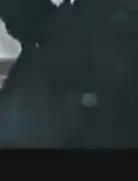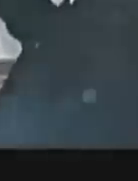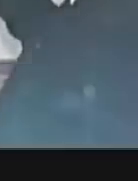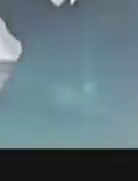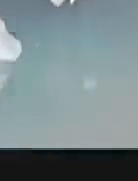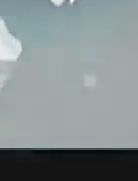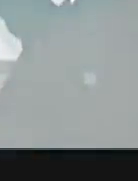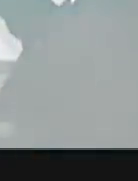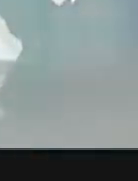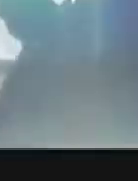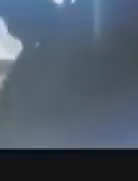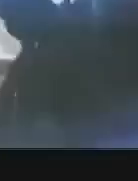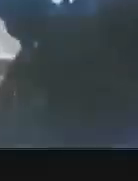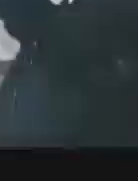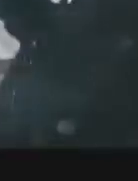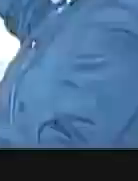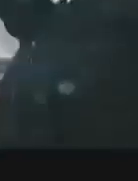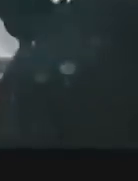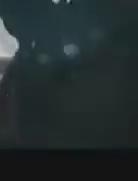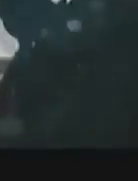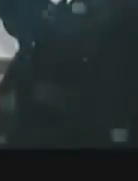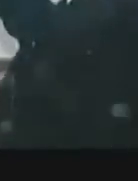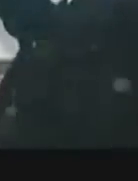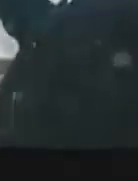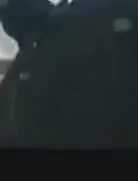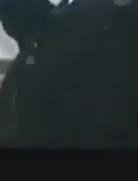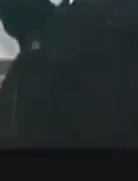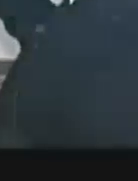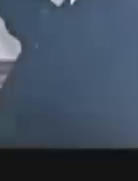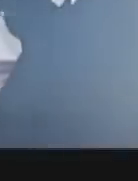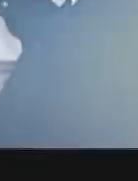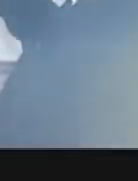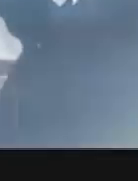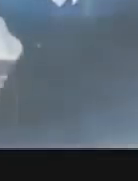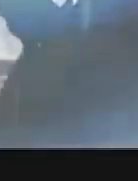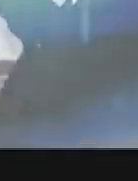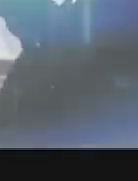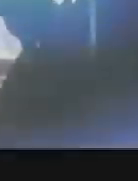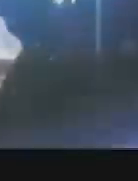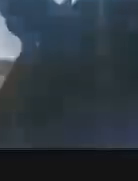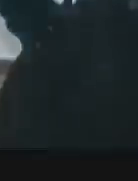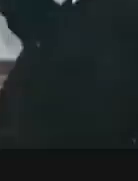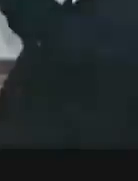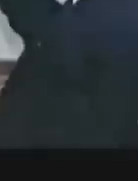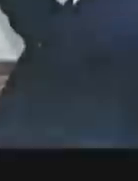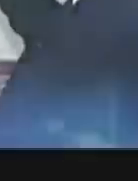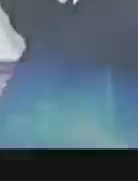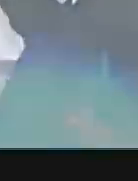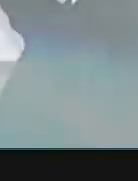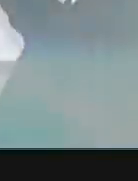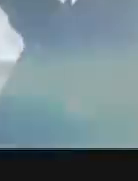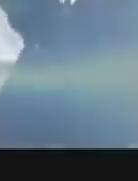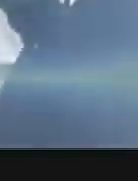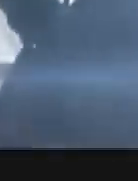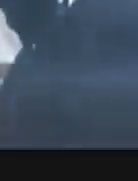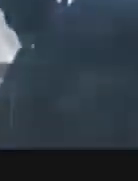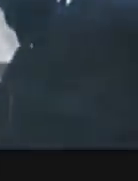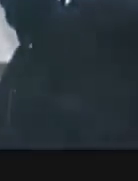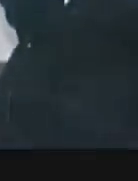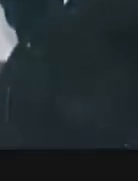pueblo, que sobre esta moribunda constitución haré cumplir,